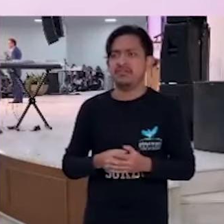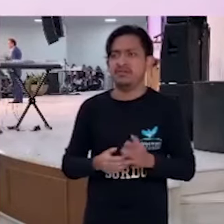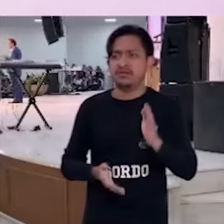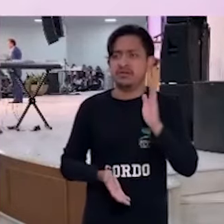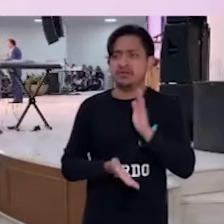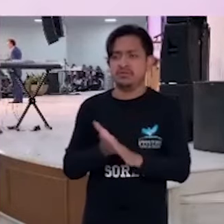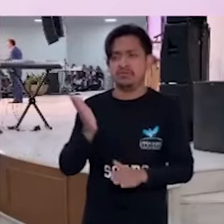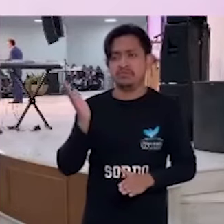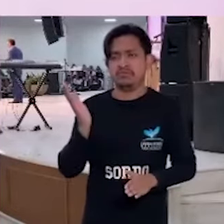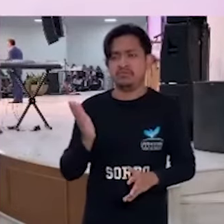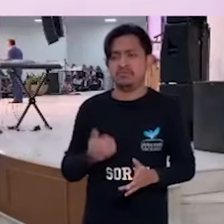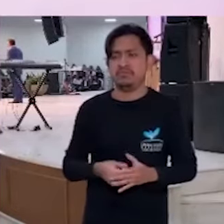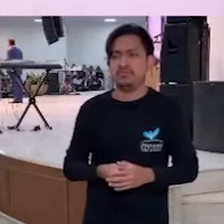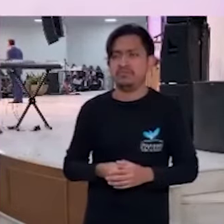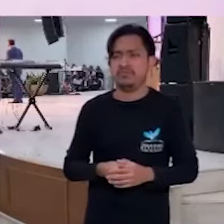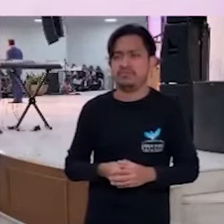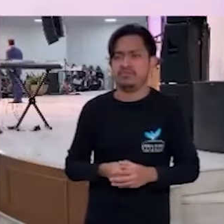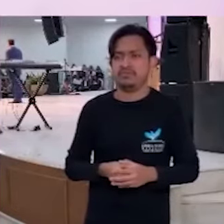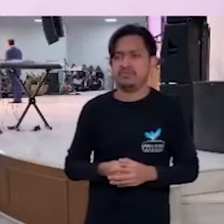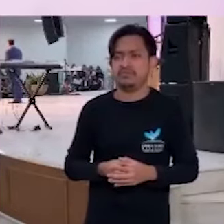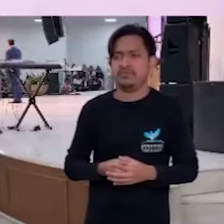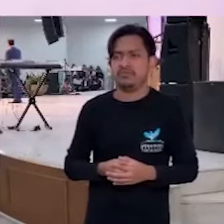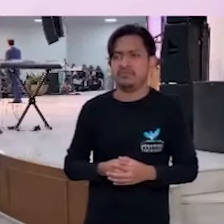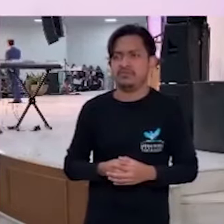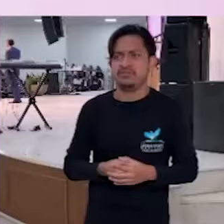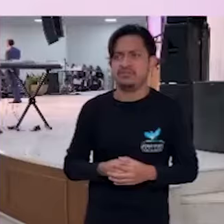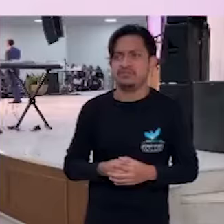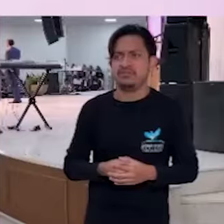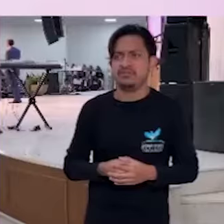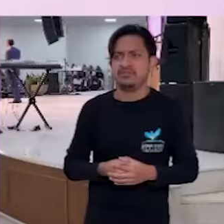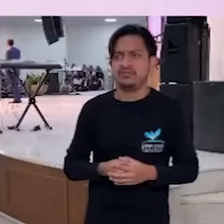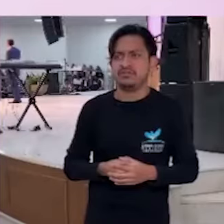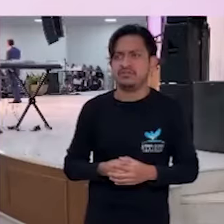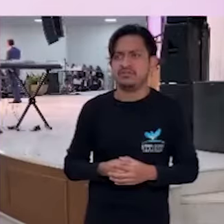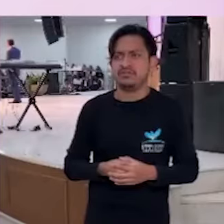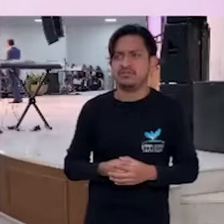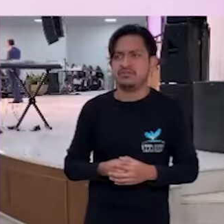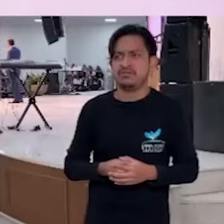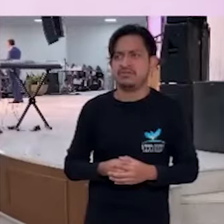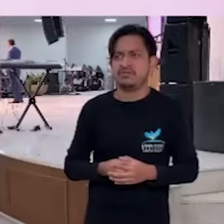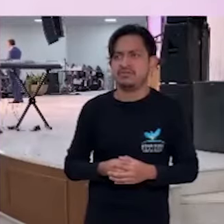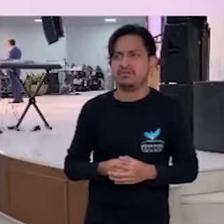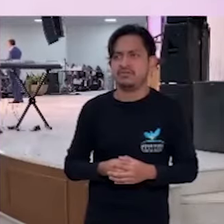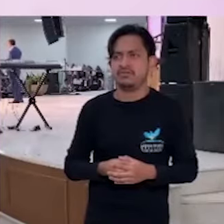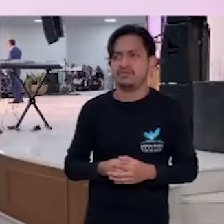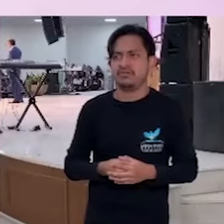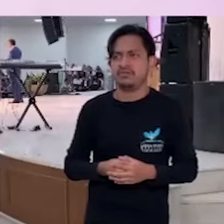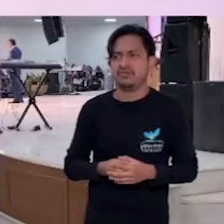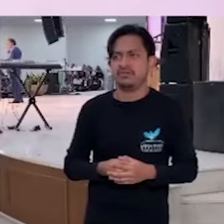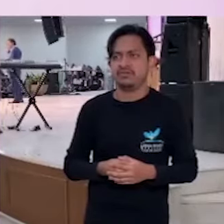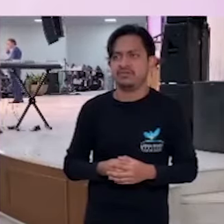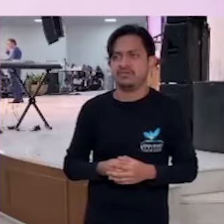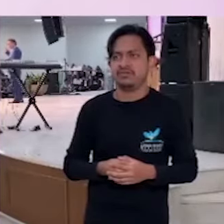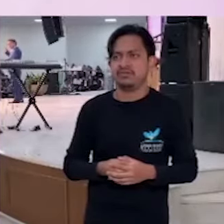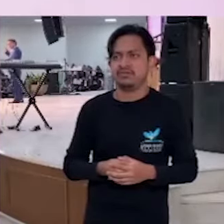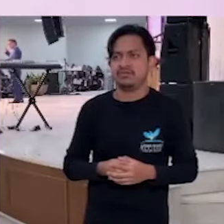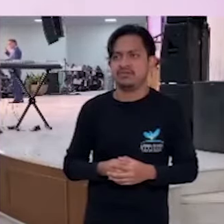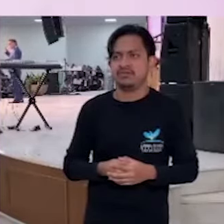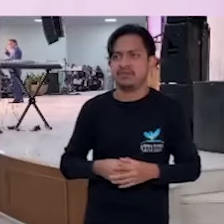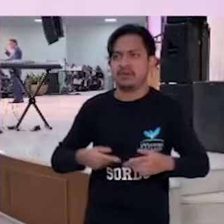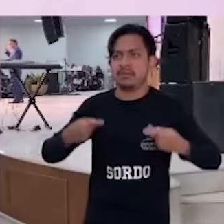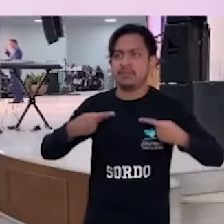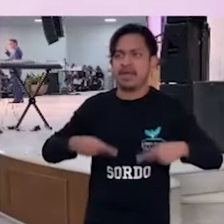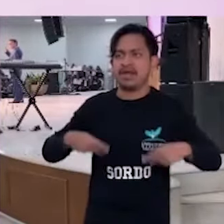hayas compartido con ella. Y bueno, si nos vamos a casos más extremos, hay quienes hasta viajan con